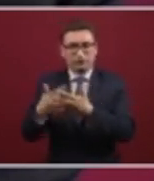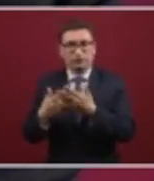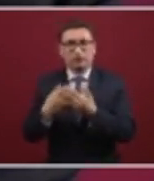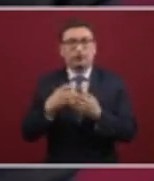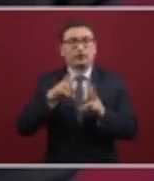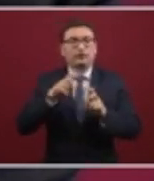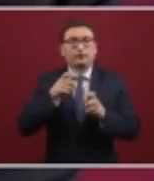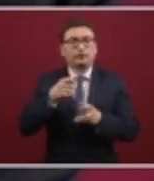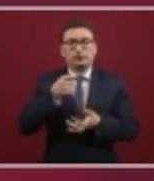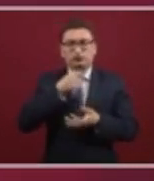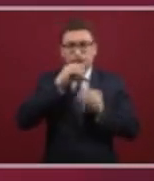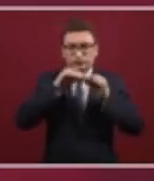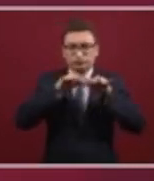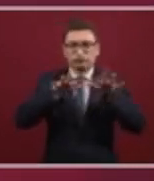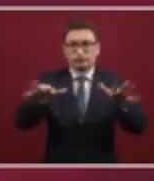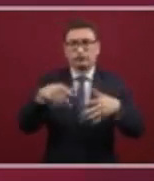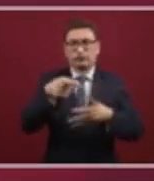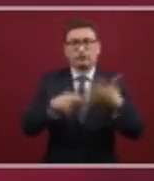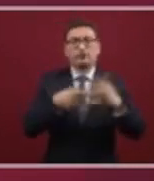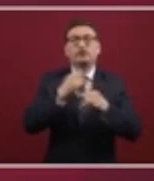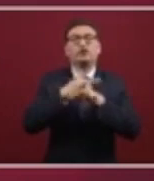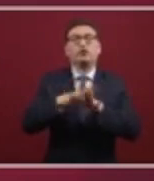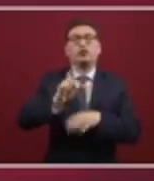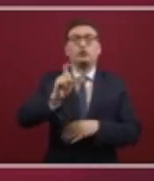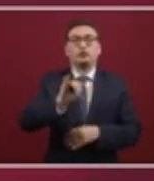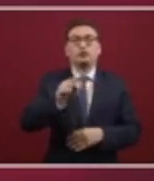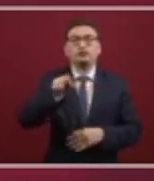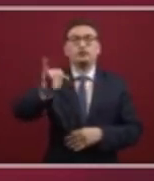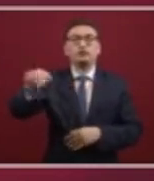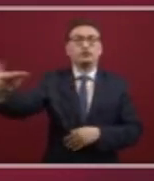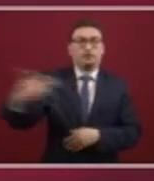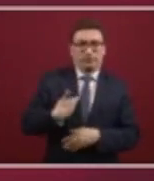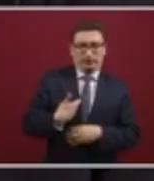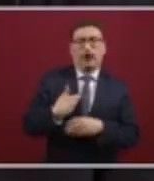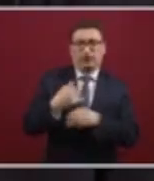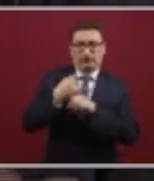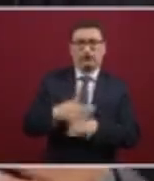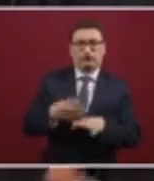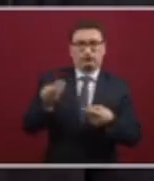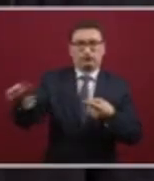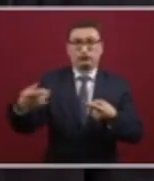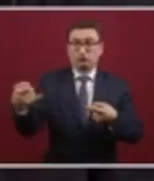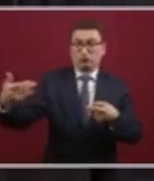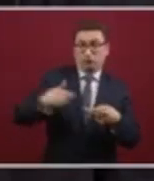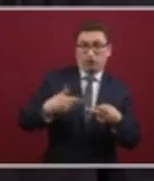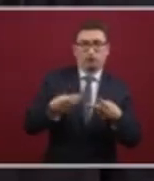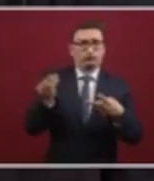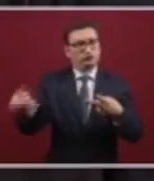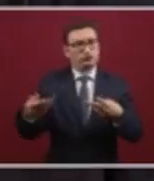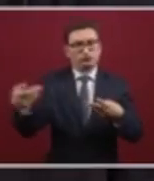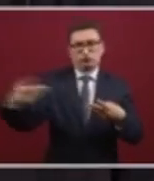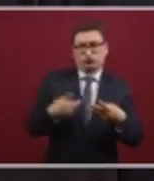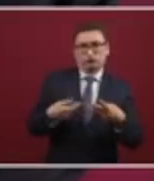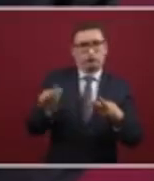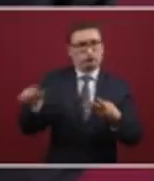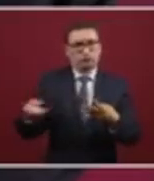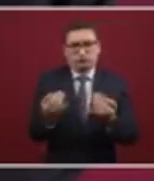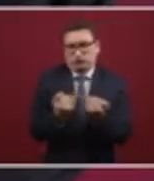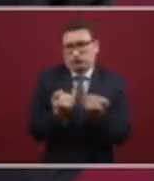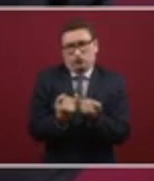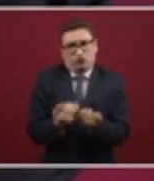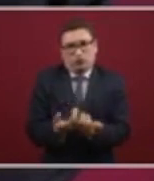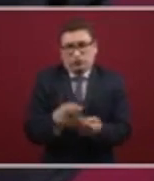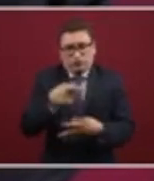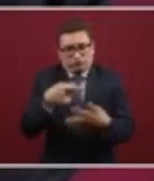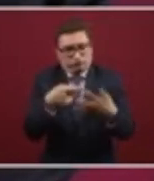publicidad, y nosotros tenemos esa información en la medida en que se está solicitando, se está entregando tal como se está solicitando. Entonces, por supuesto que